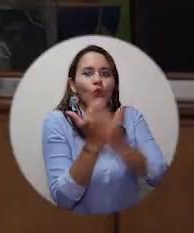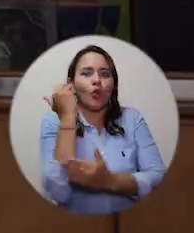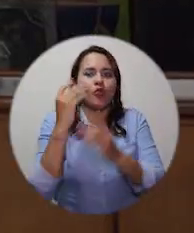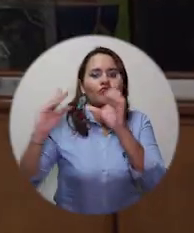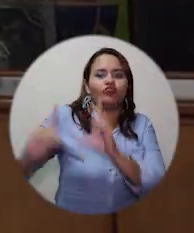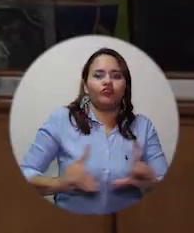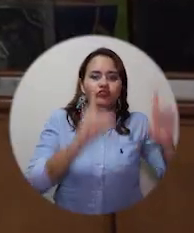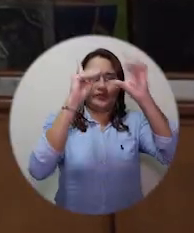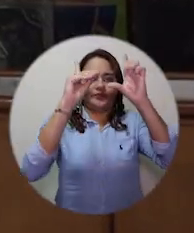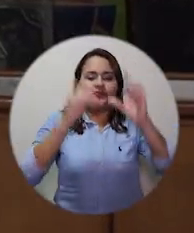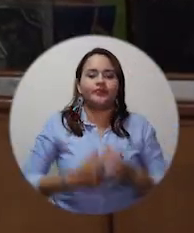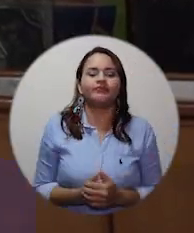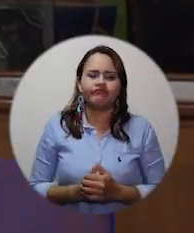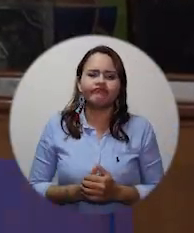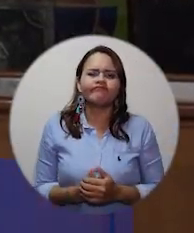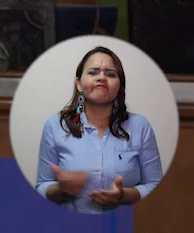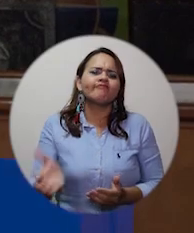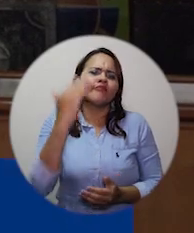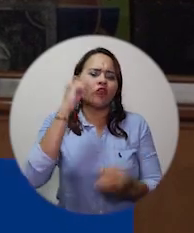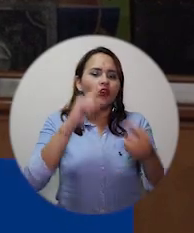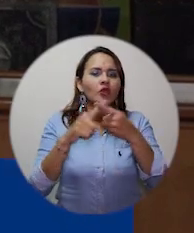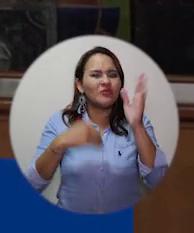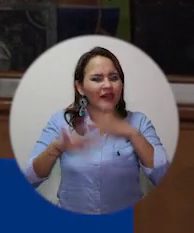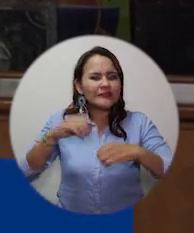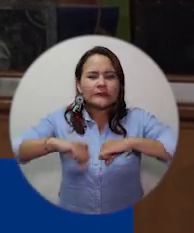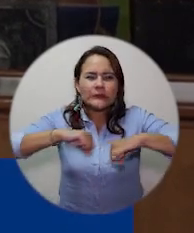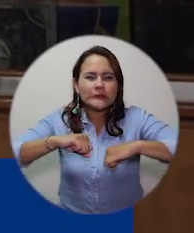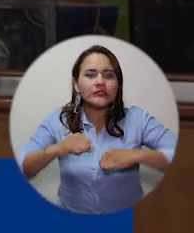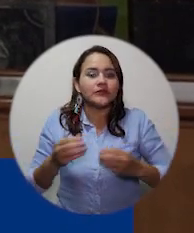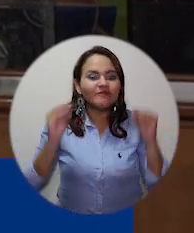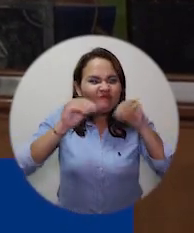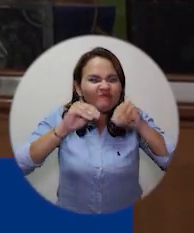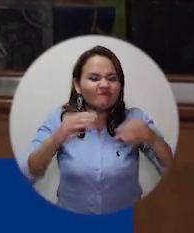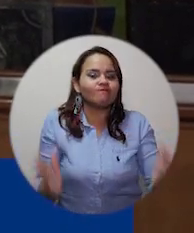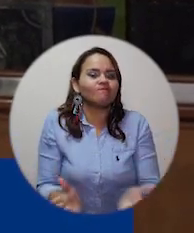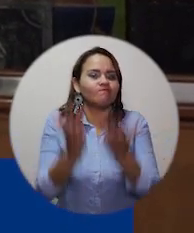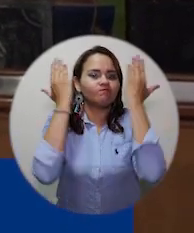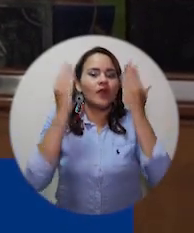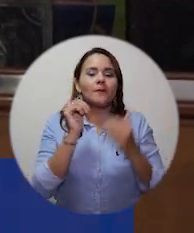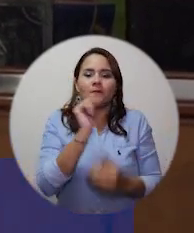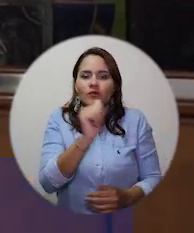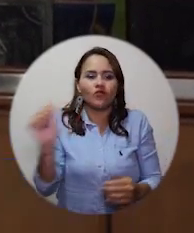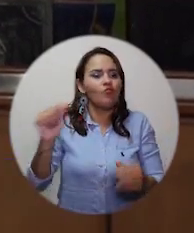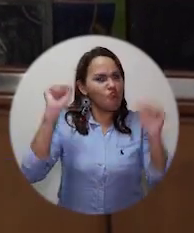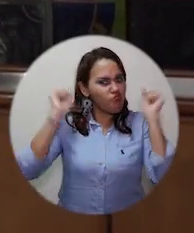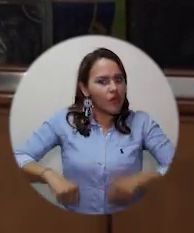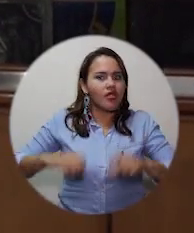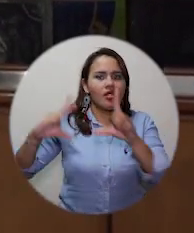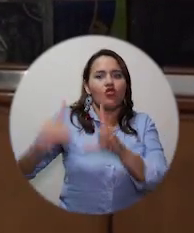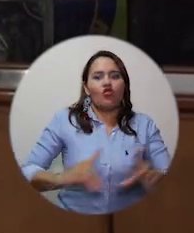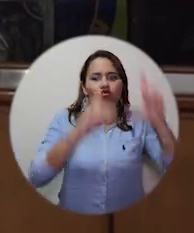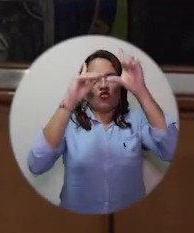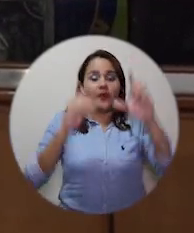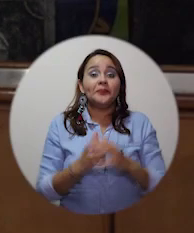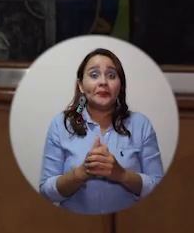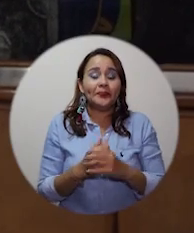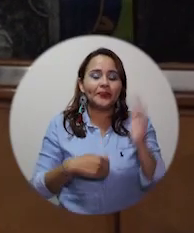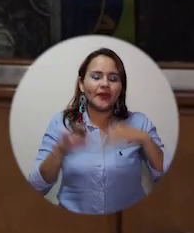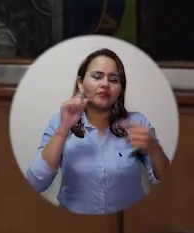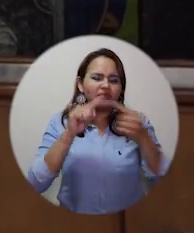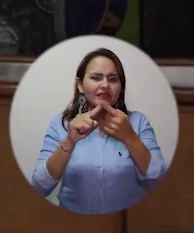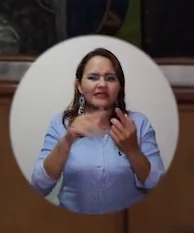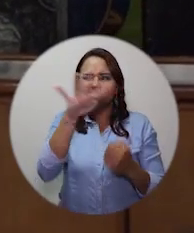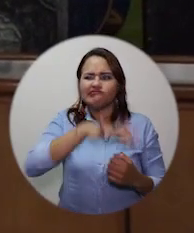Significa también potenciar la formación de investigadores autónomos. Vamos a aportar a la región, a otros departamentos, pues